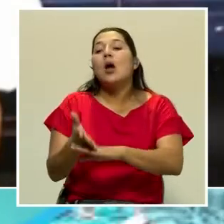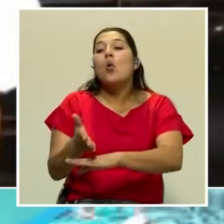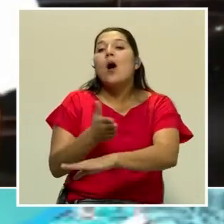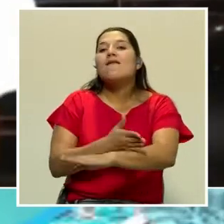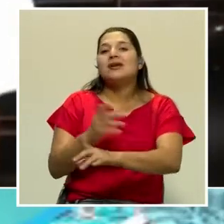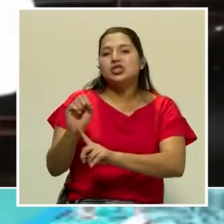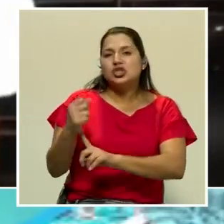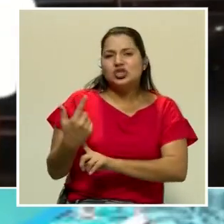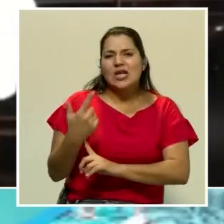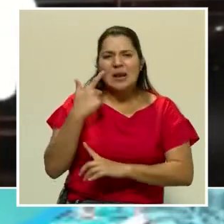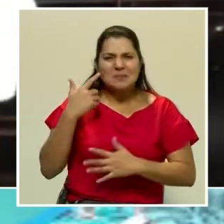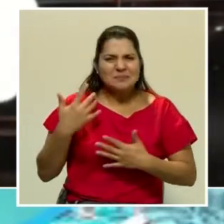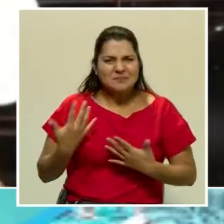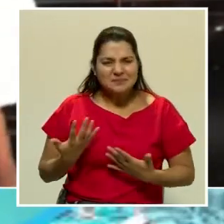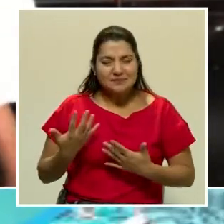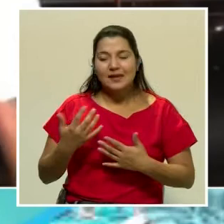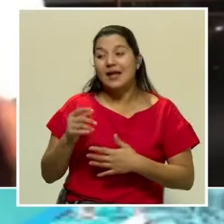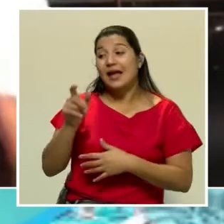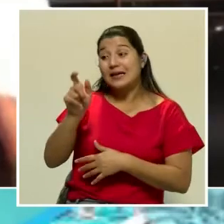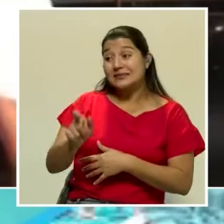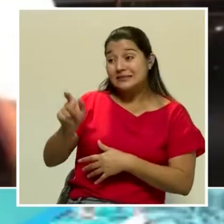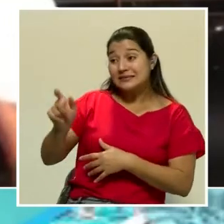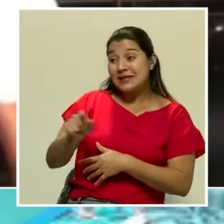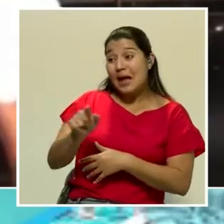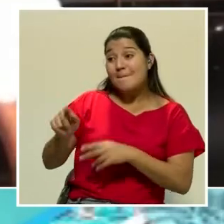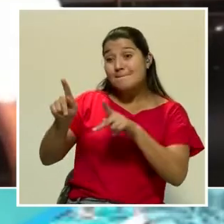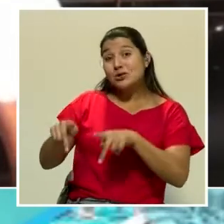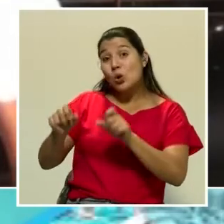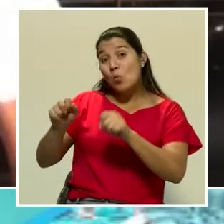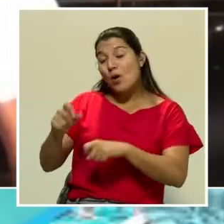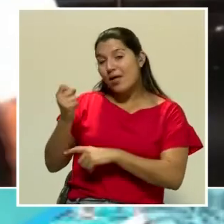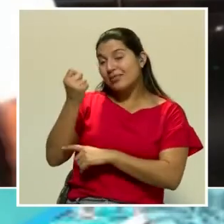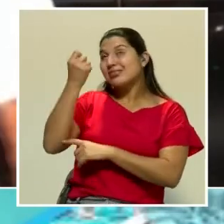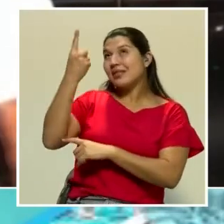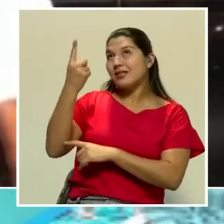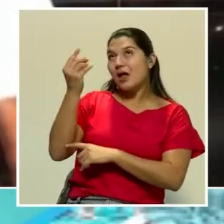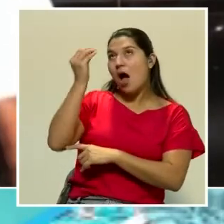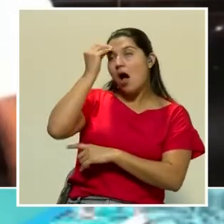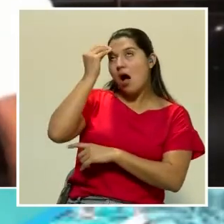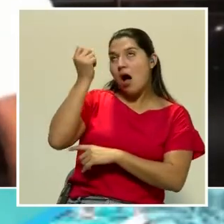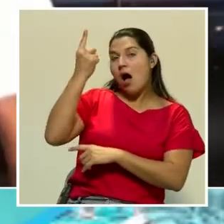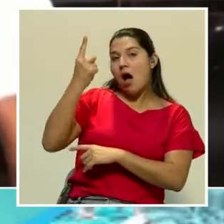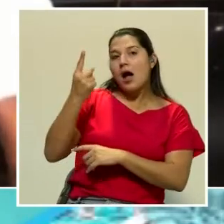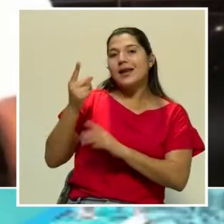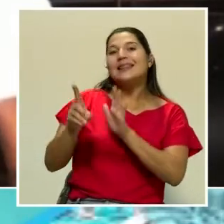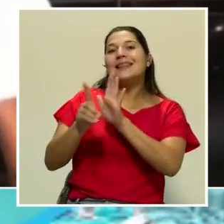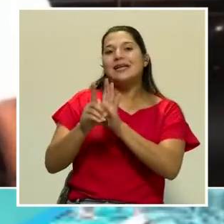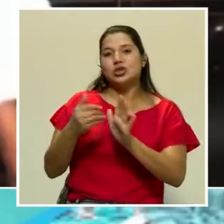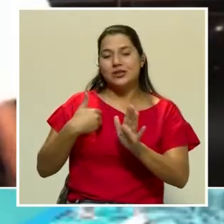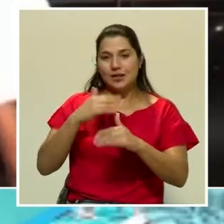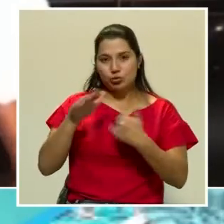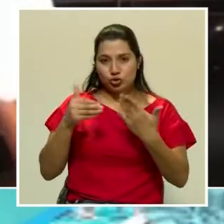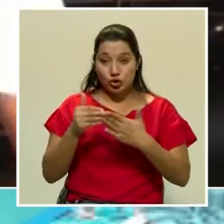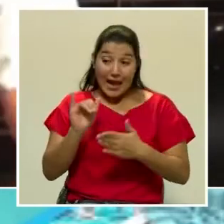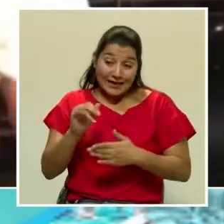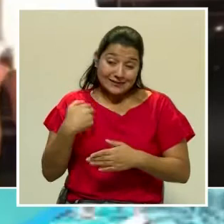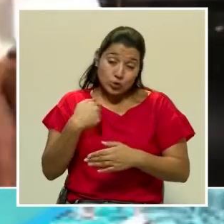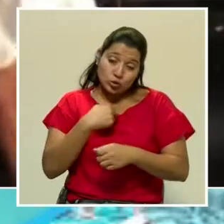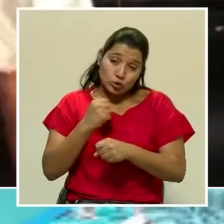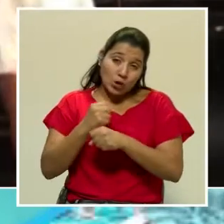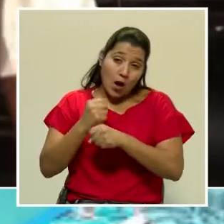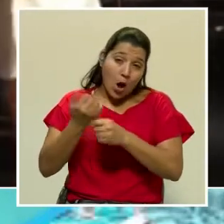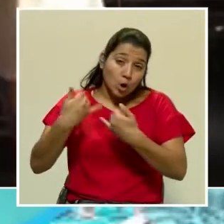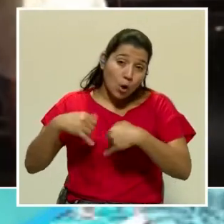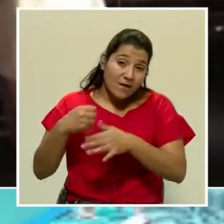y comprenda lo que es nuestros derechos. Pero bueno, eso es parte del trabajo que tenemos. Este juez me